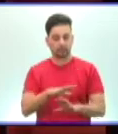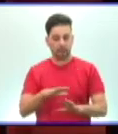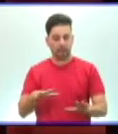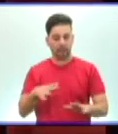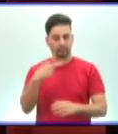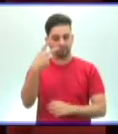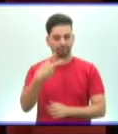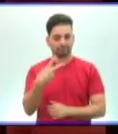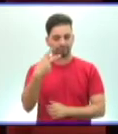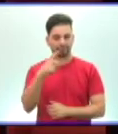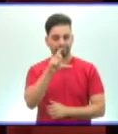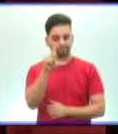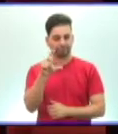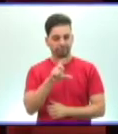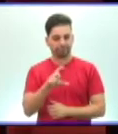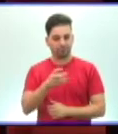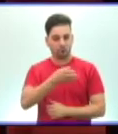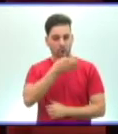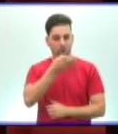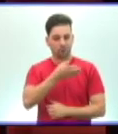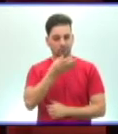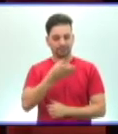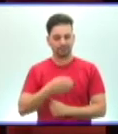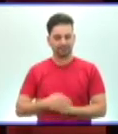de estudio número 1.